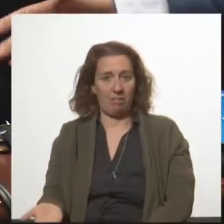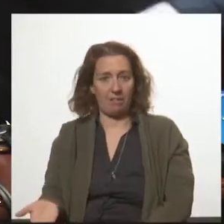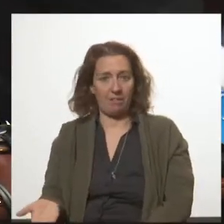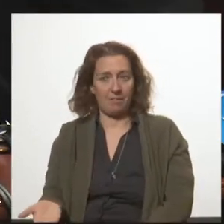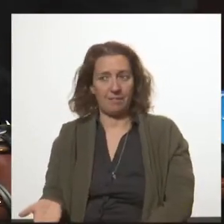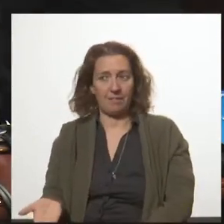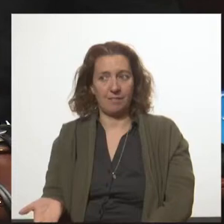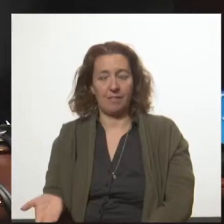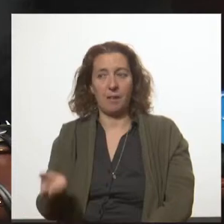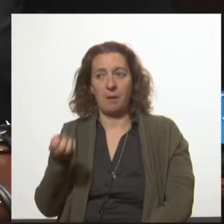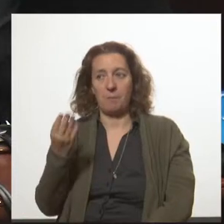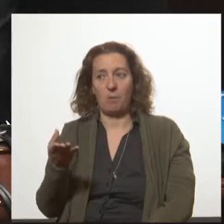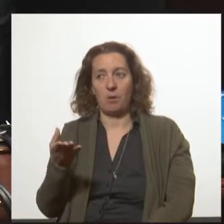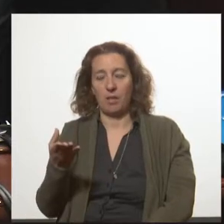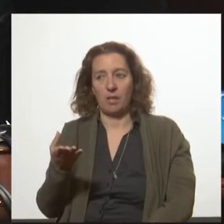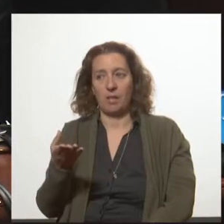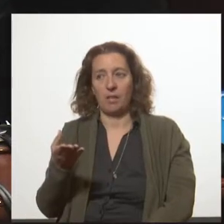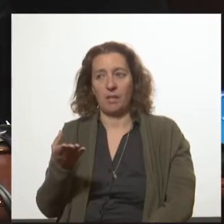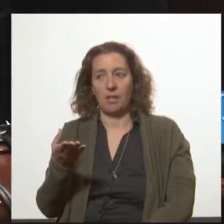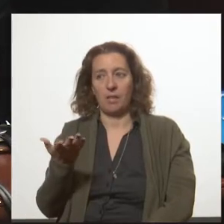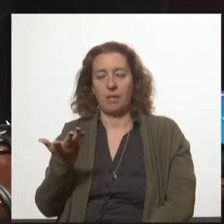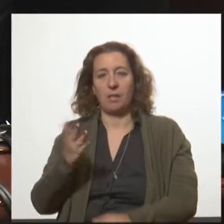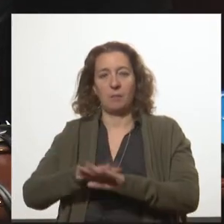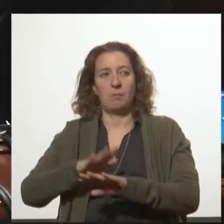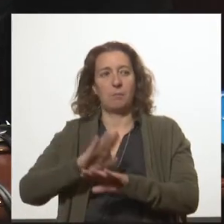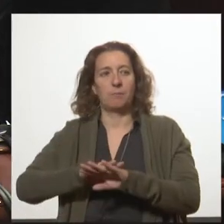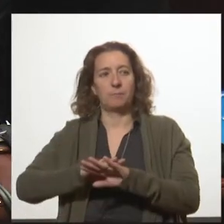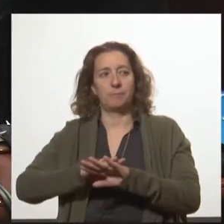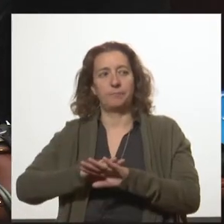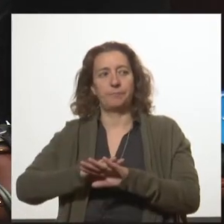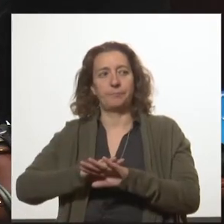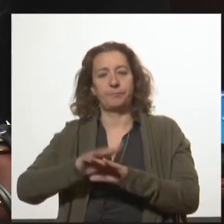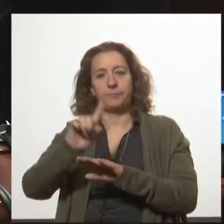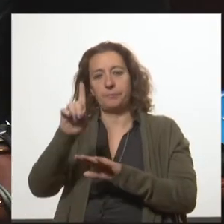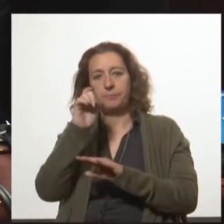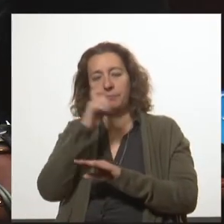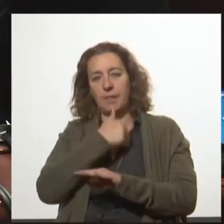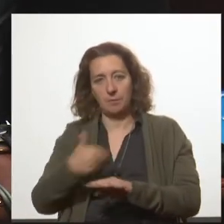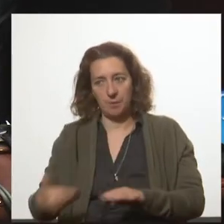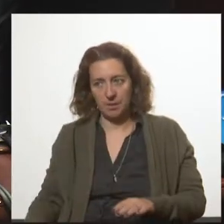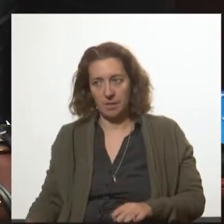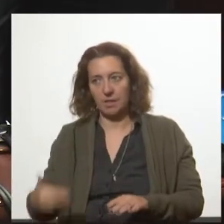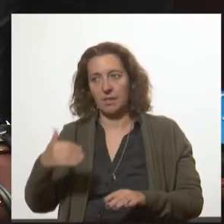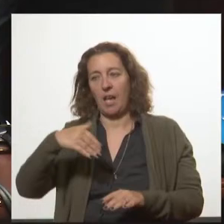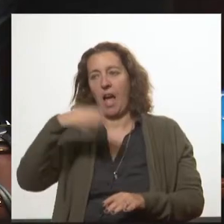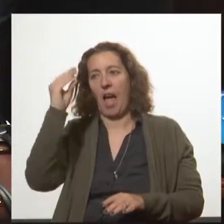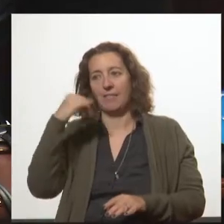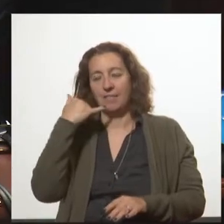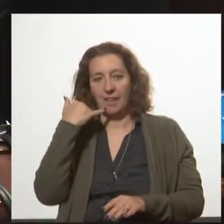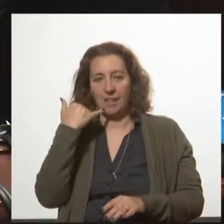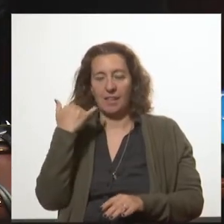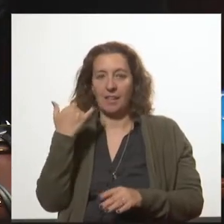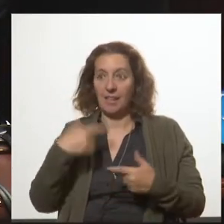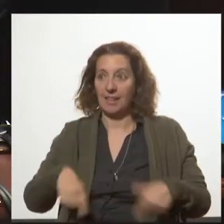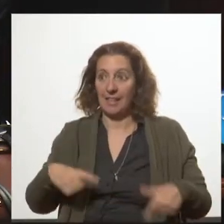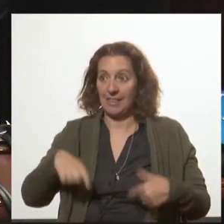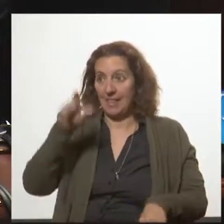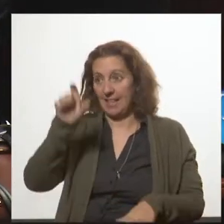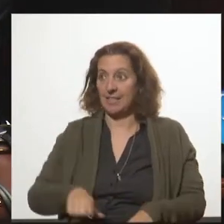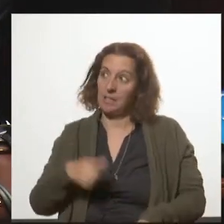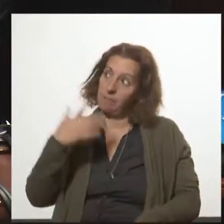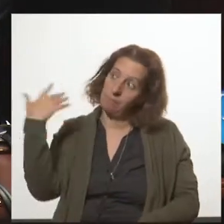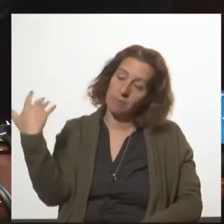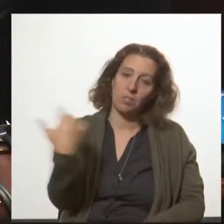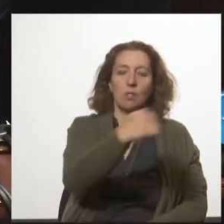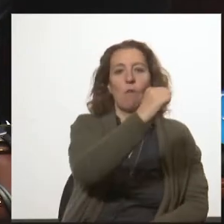porque ni bien la presidenta la ex presidenta de antel pasó a ser la intendenta de montevideo se lo llevó a una